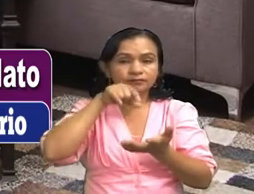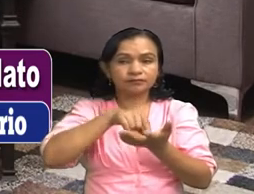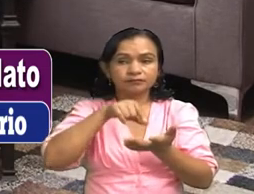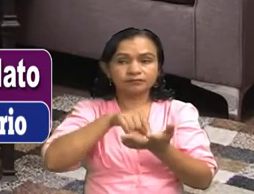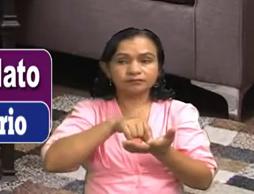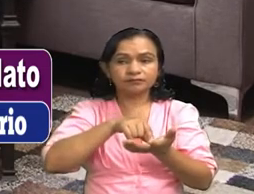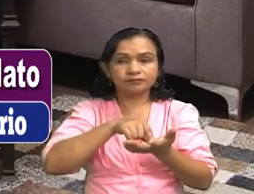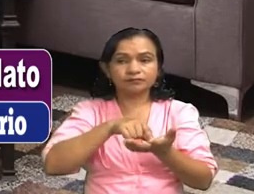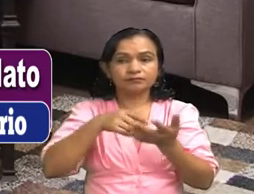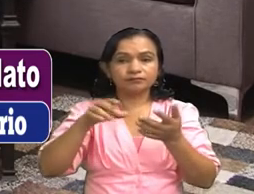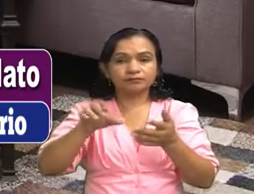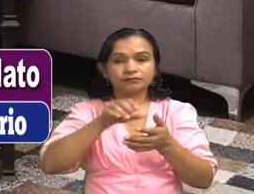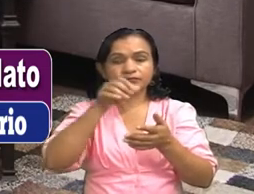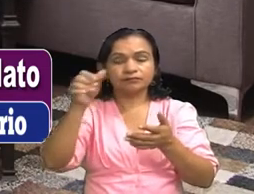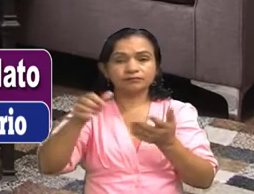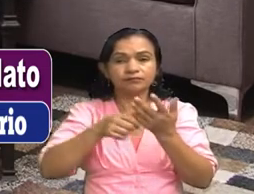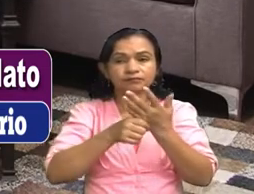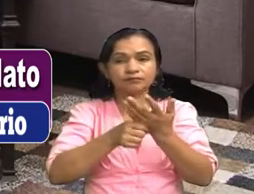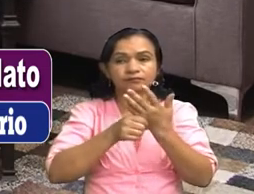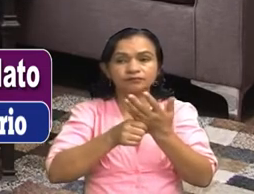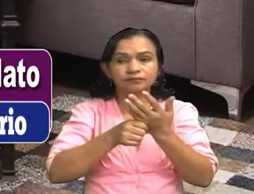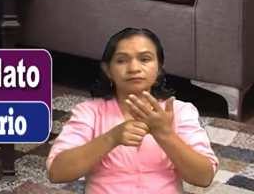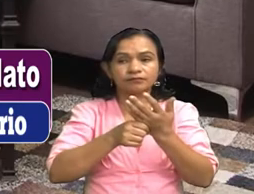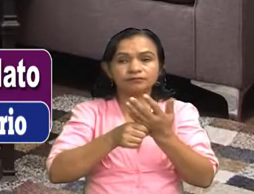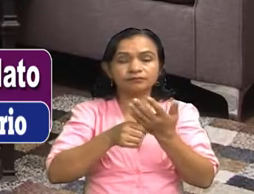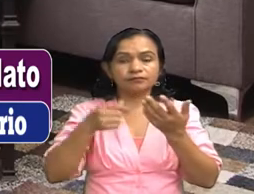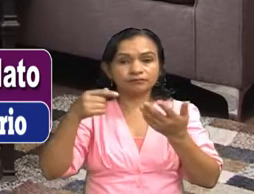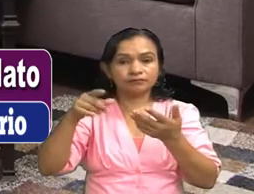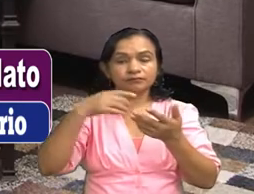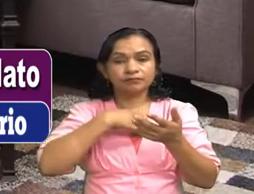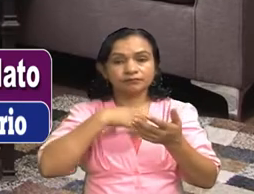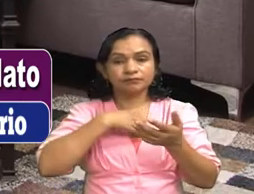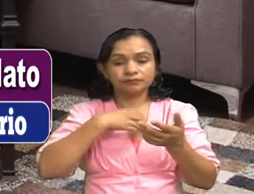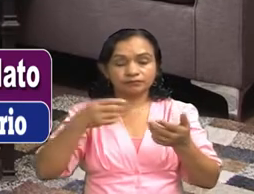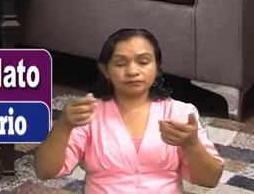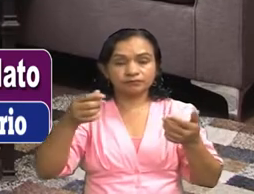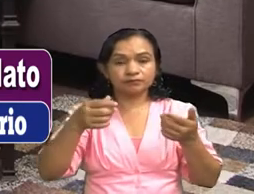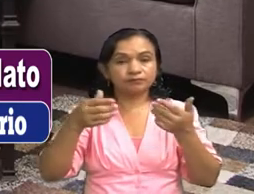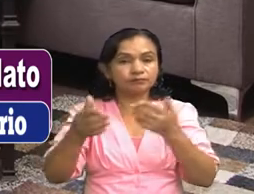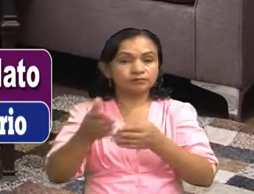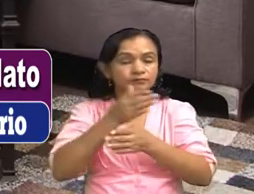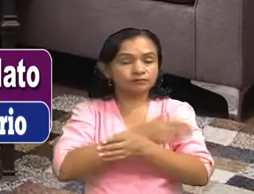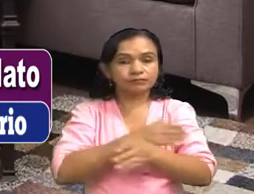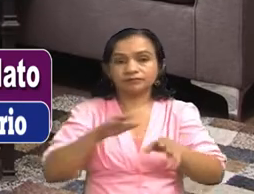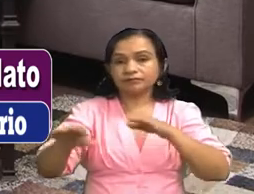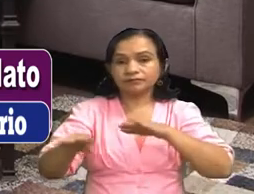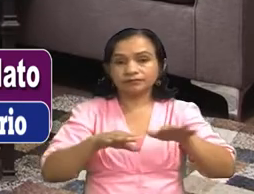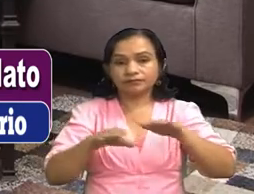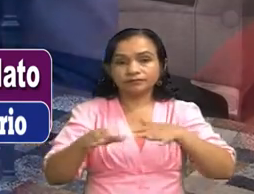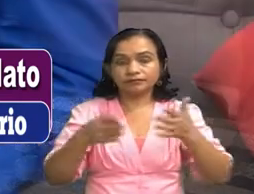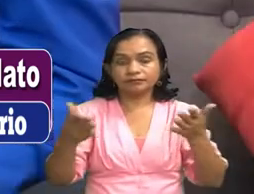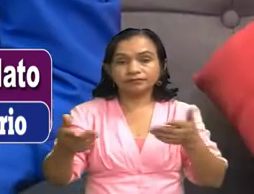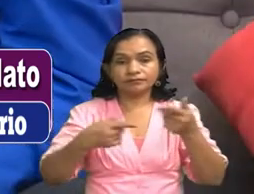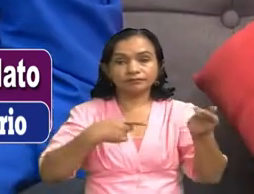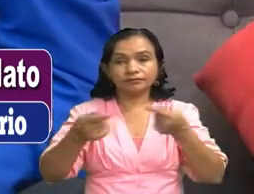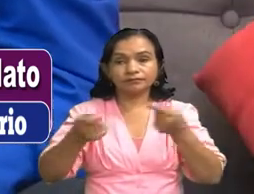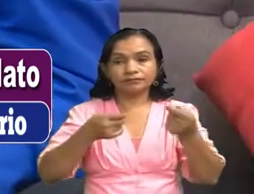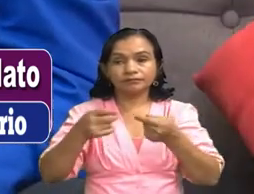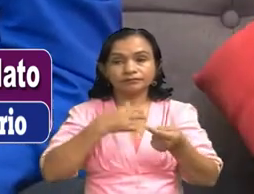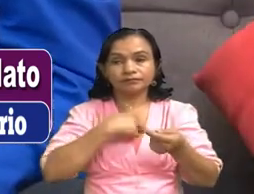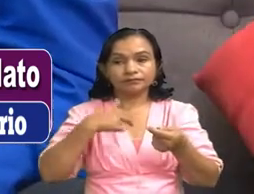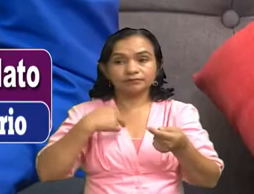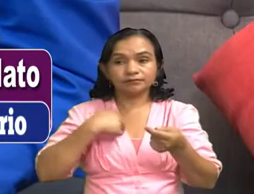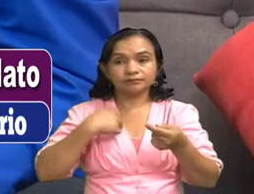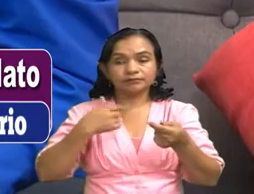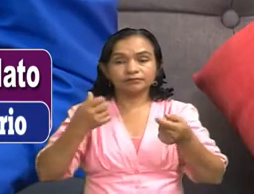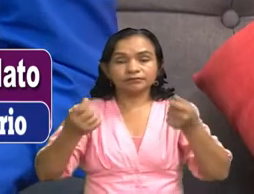exporta ya la carne a otros países que sí lo utilizan en sus líneas de concentrados, pero anteriormente no podíamos venderlo. Ahora se están yendo